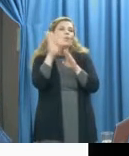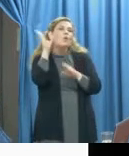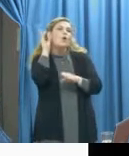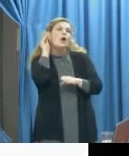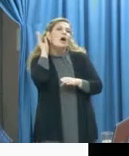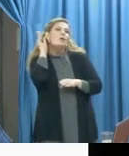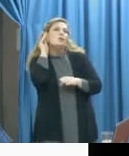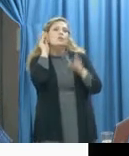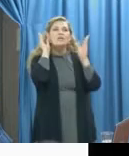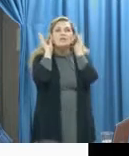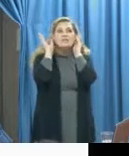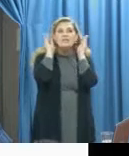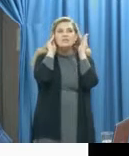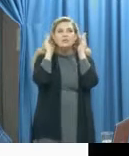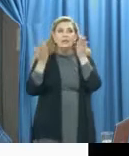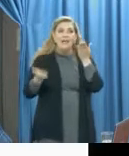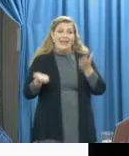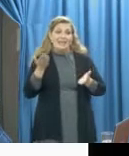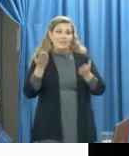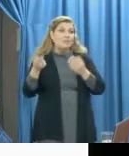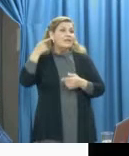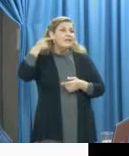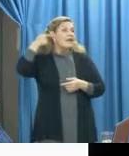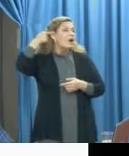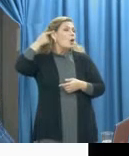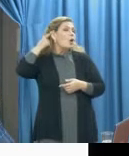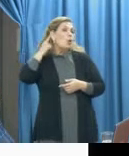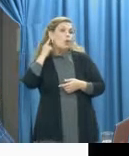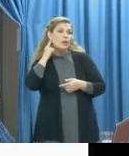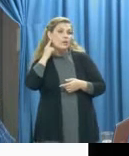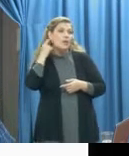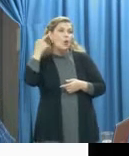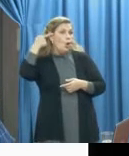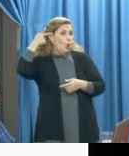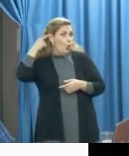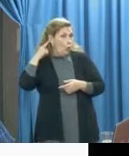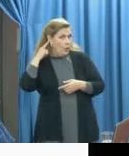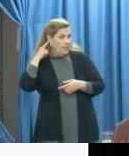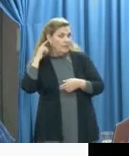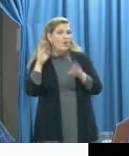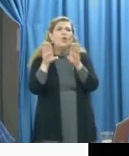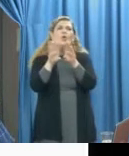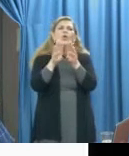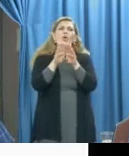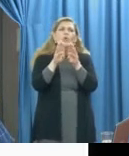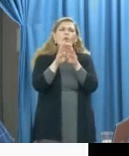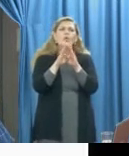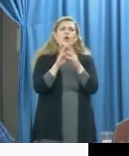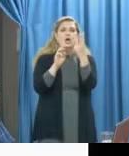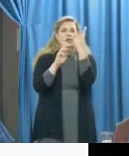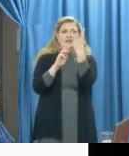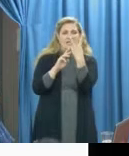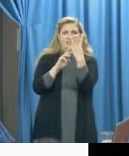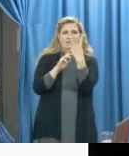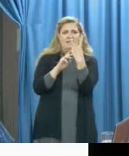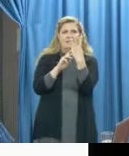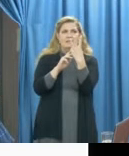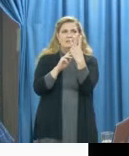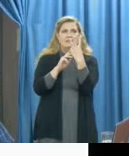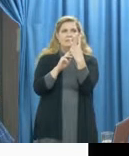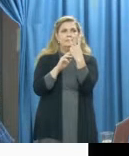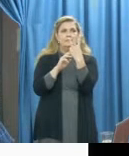audición, que depende del oído. Entonces, el oído anatómicamente está dividido en 3